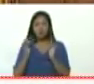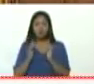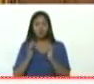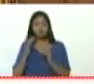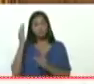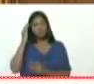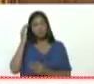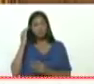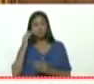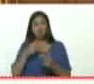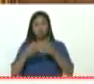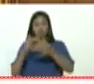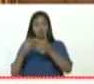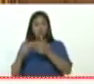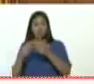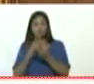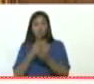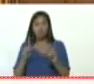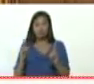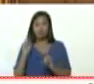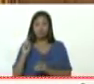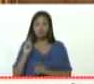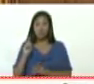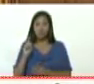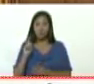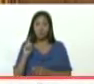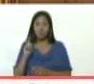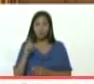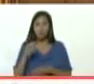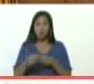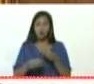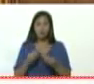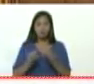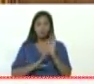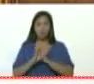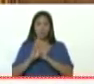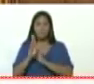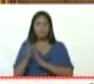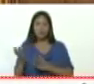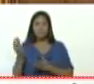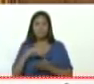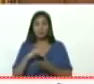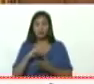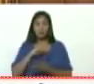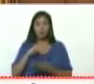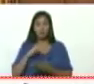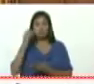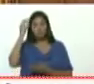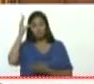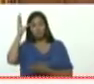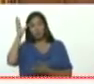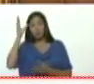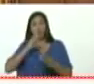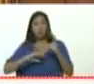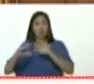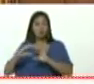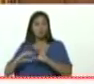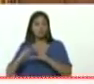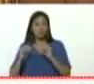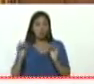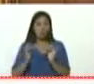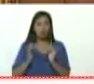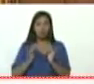de construcción de una democracia, necesitamos dinamizar y crecer aún más en la capacidad para comunicar en las redes